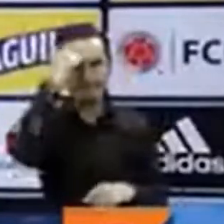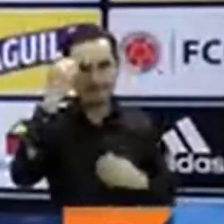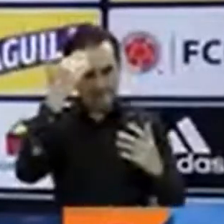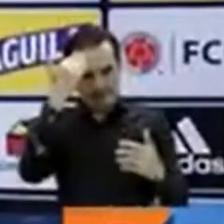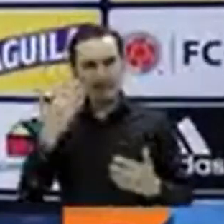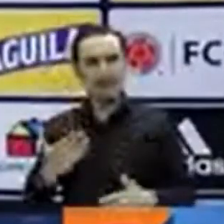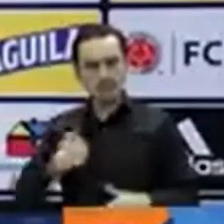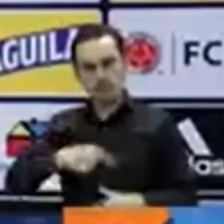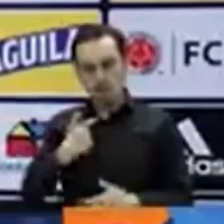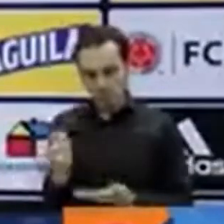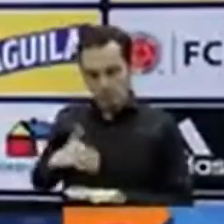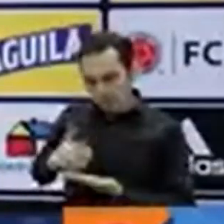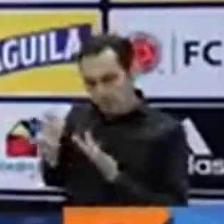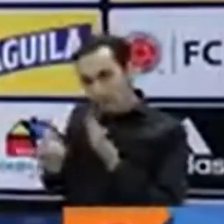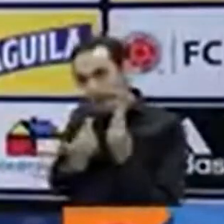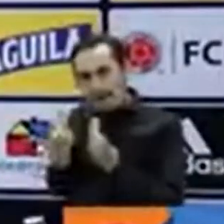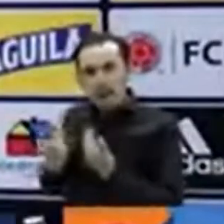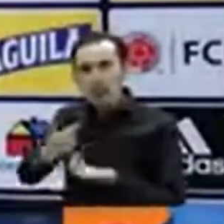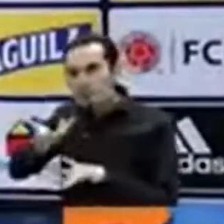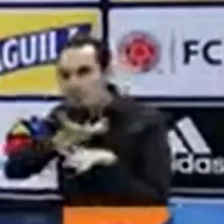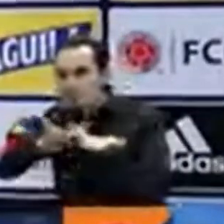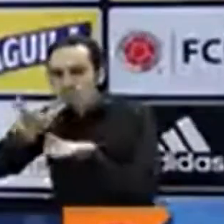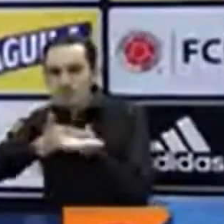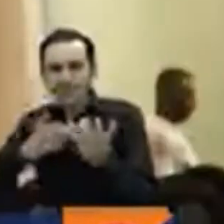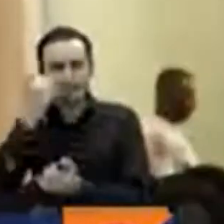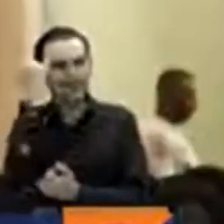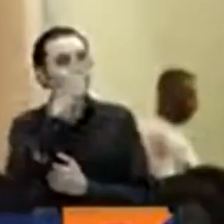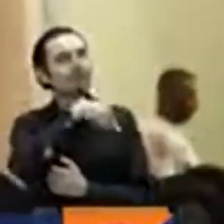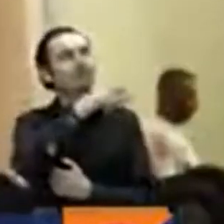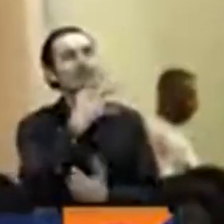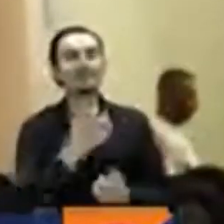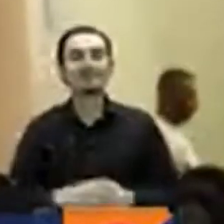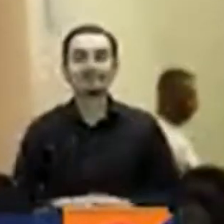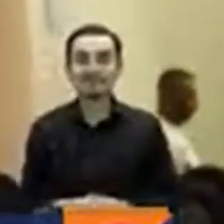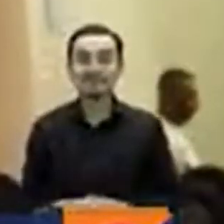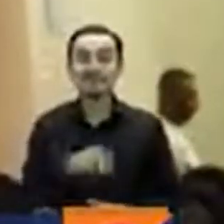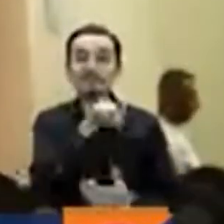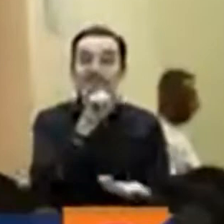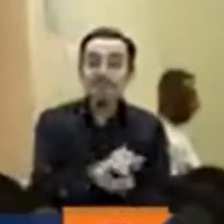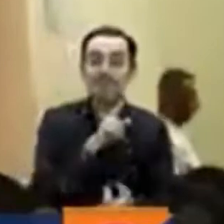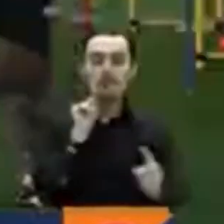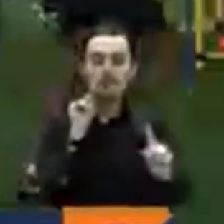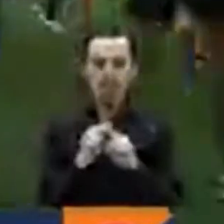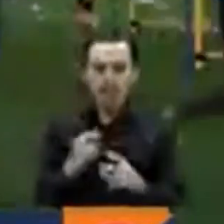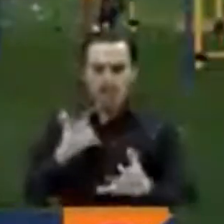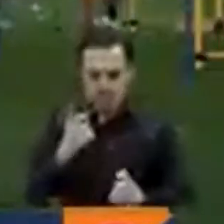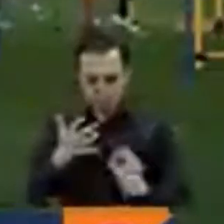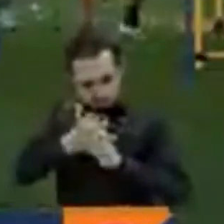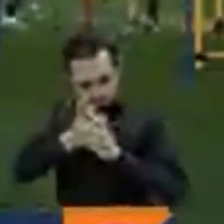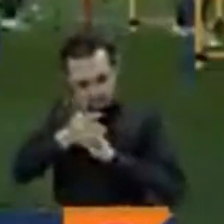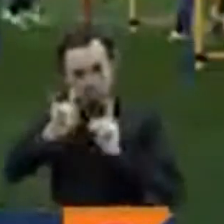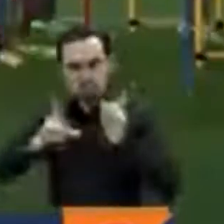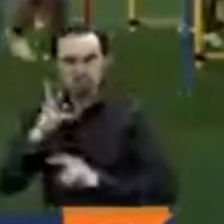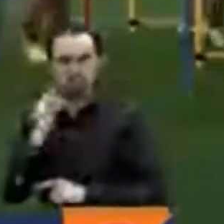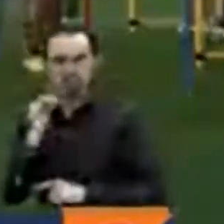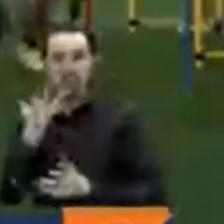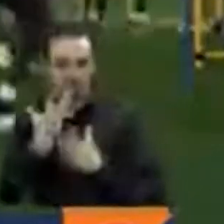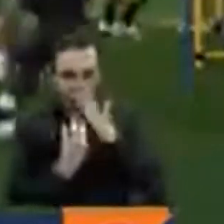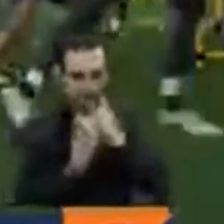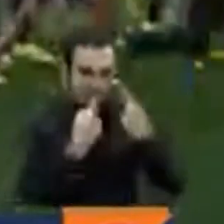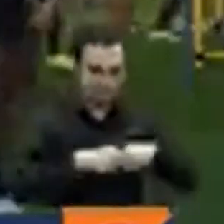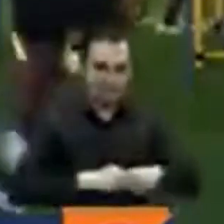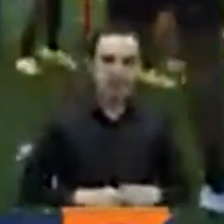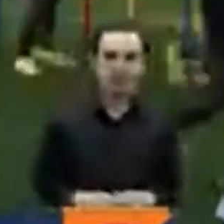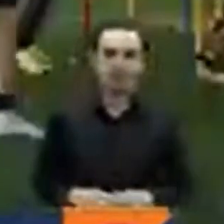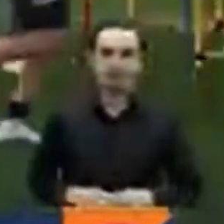reunirnos nuevamente todos y entender la idea del profe. Ellos como veteranos tienen para aportar en el campo, pero también fuera del mismo. Yo creo que